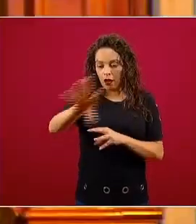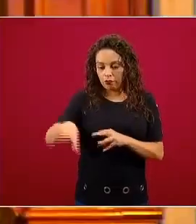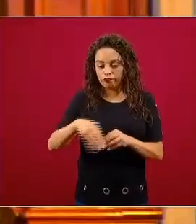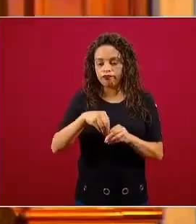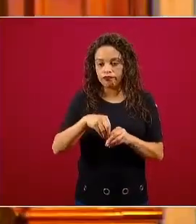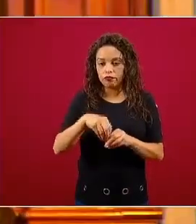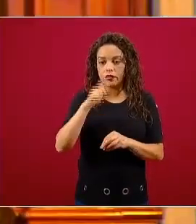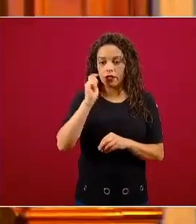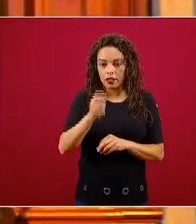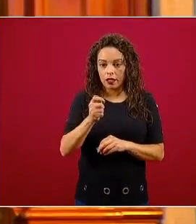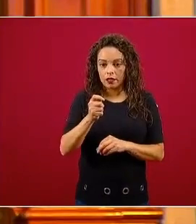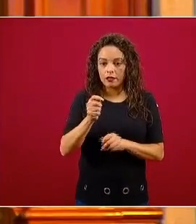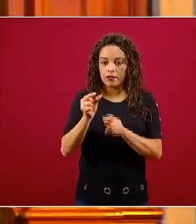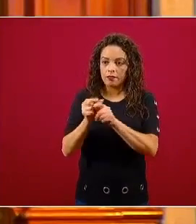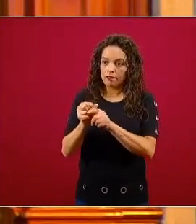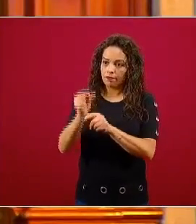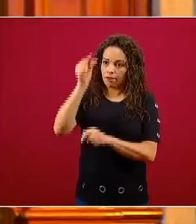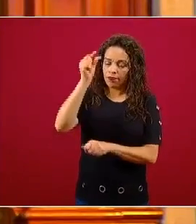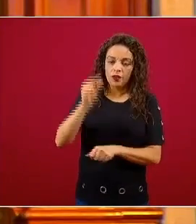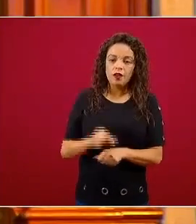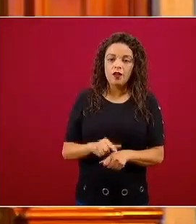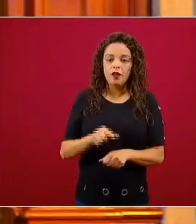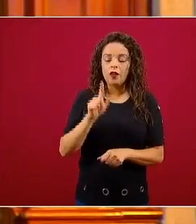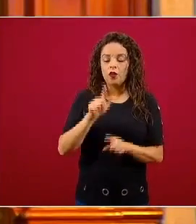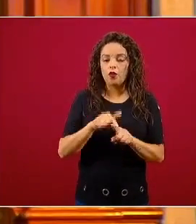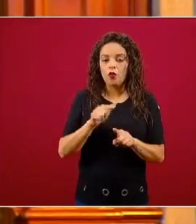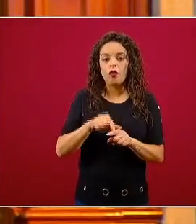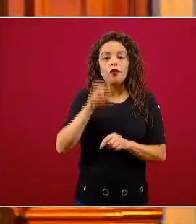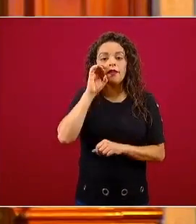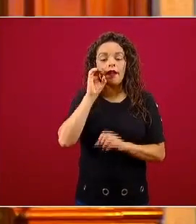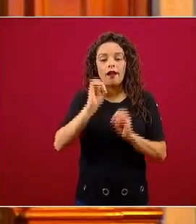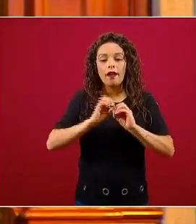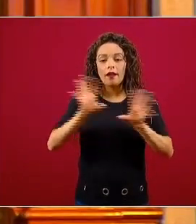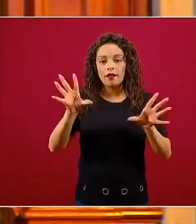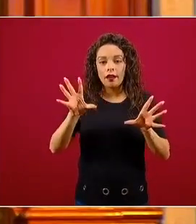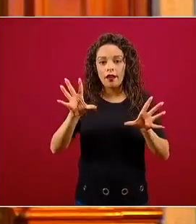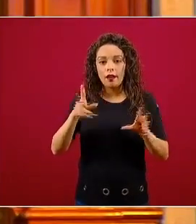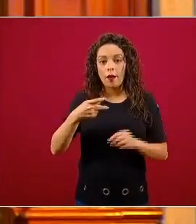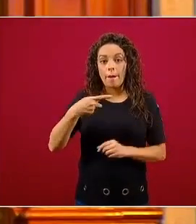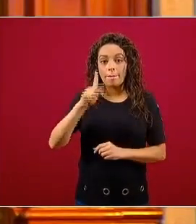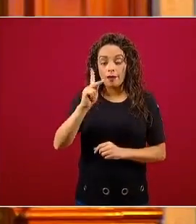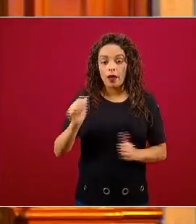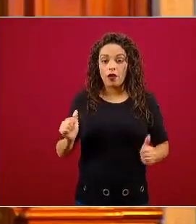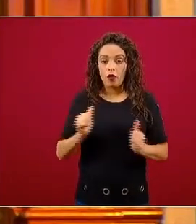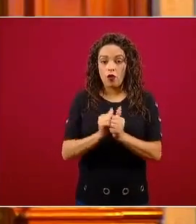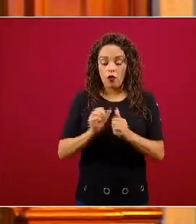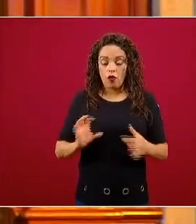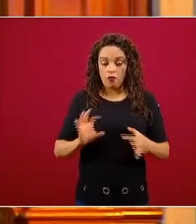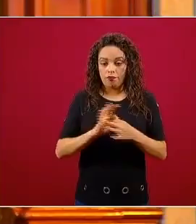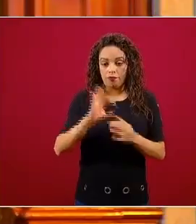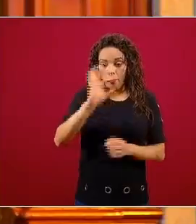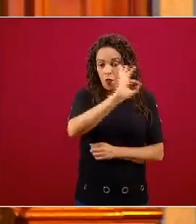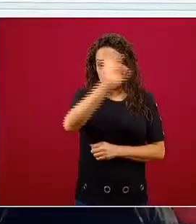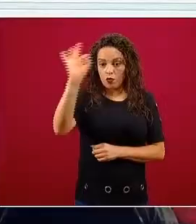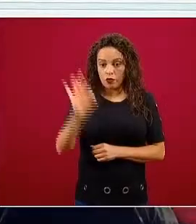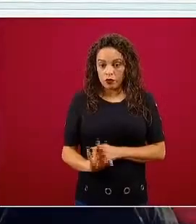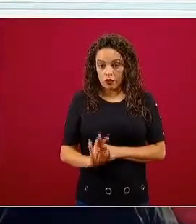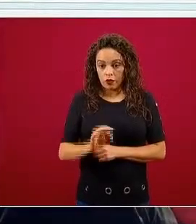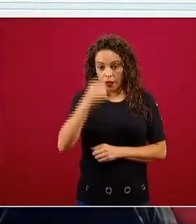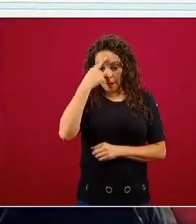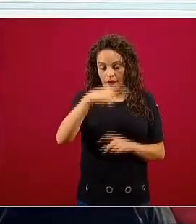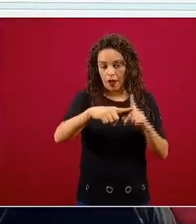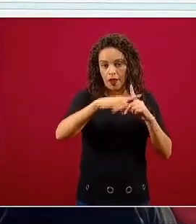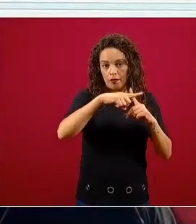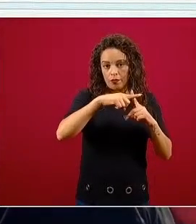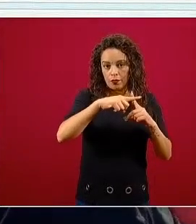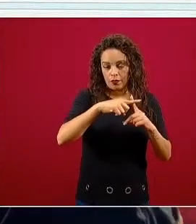están en las barras de color naranja claro, pero aplicando el porcentaje de positividad que conocemos para cada una de